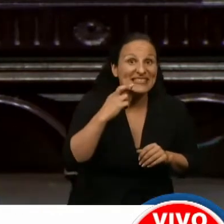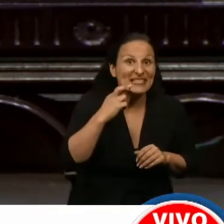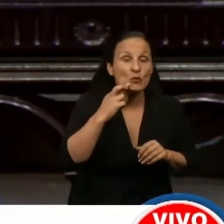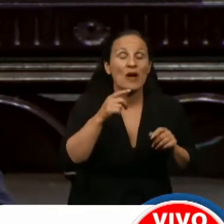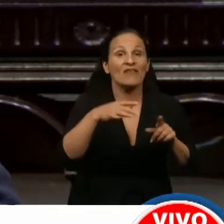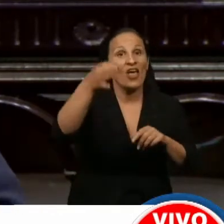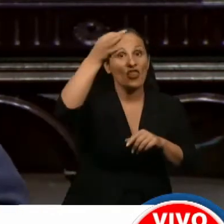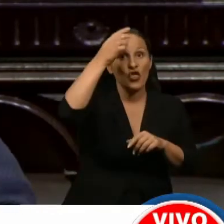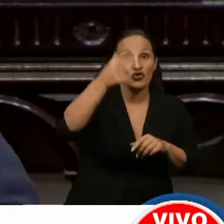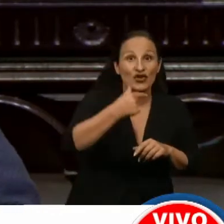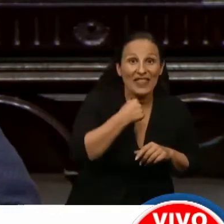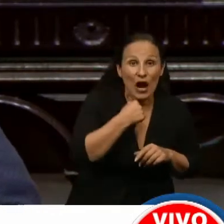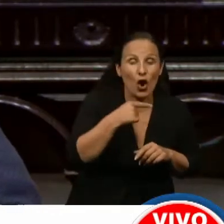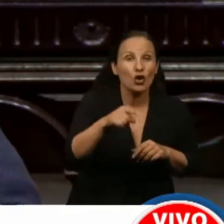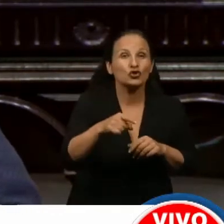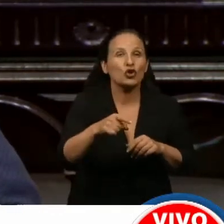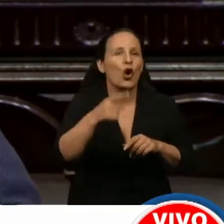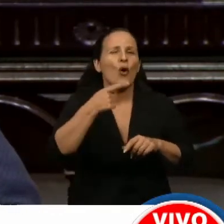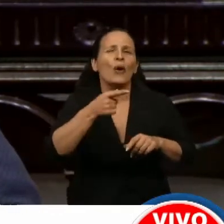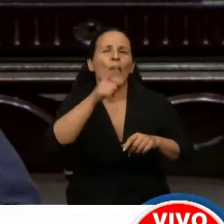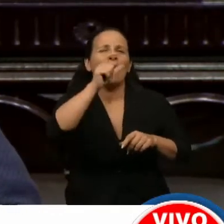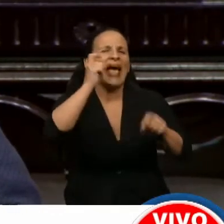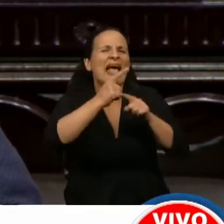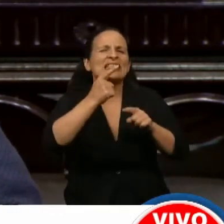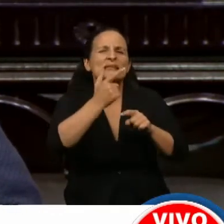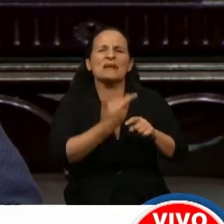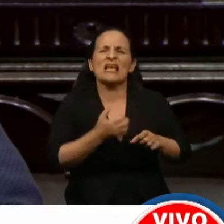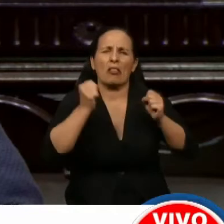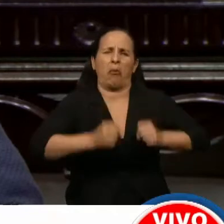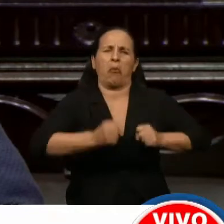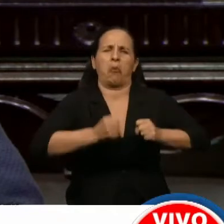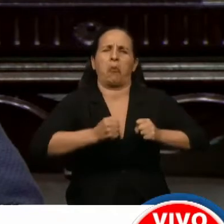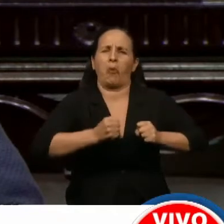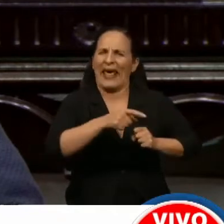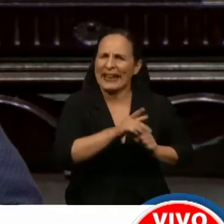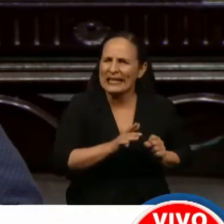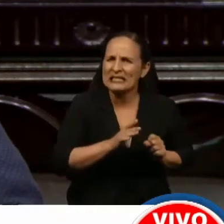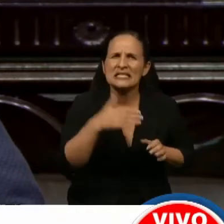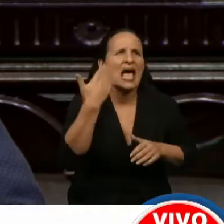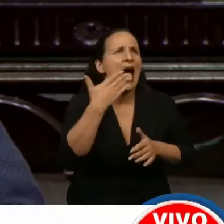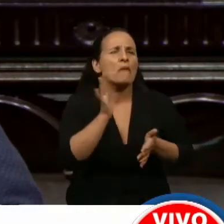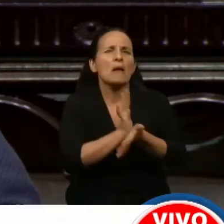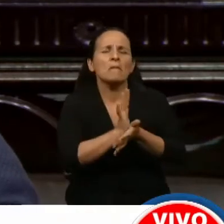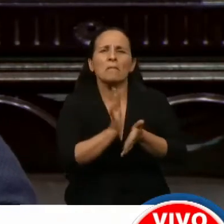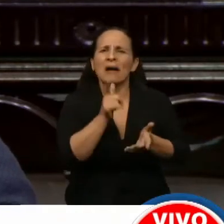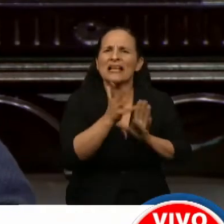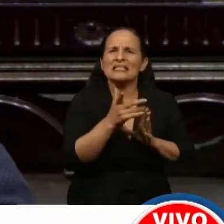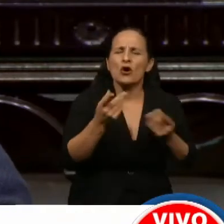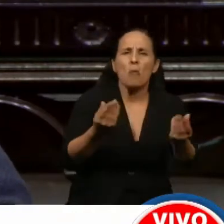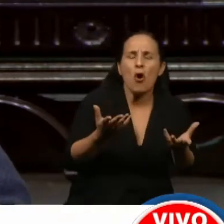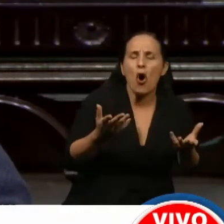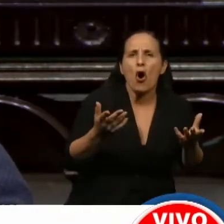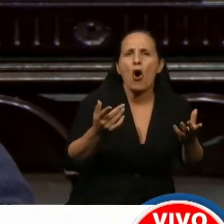berrinche del expresidente, que empieza a hablar como si estuviera recién operado cosas,